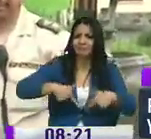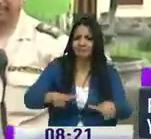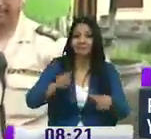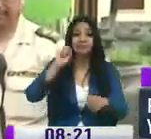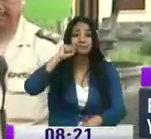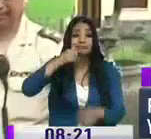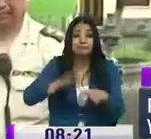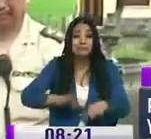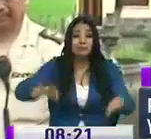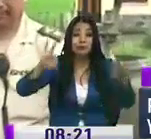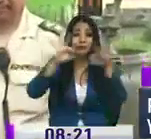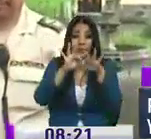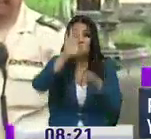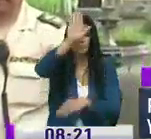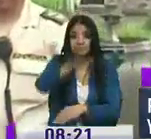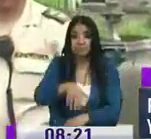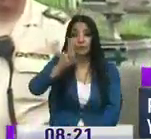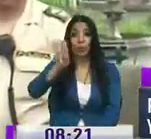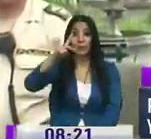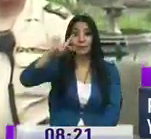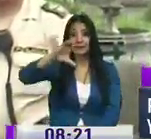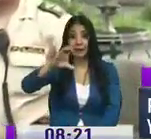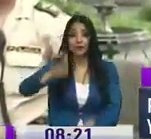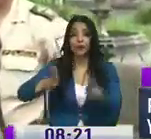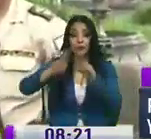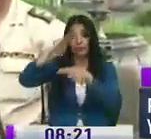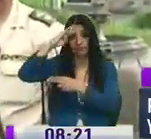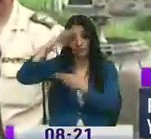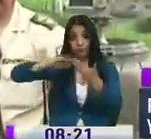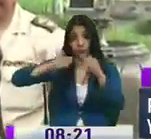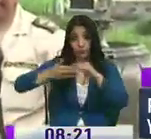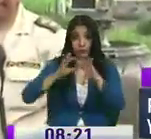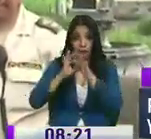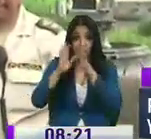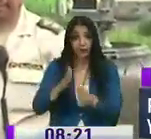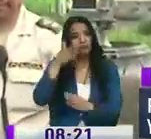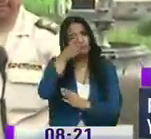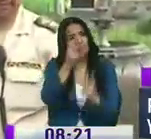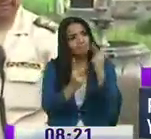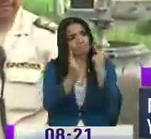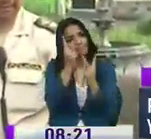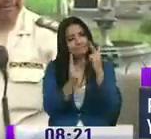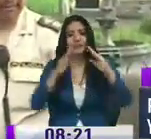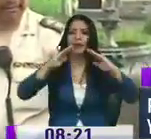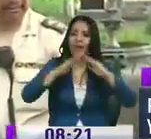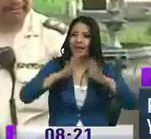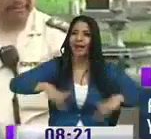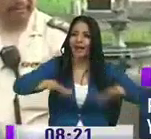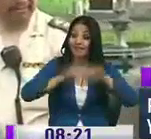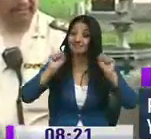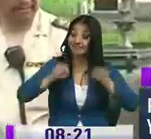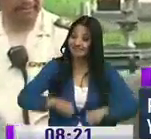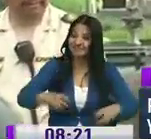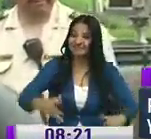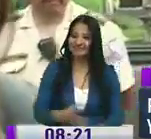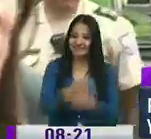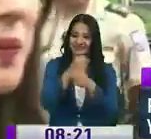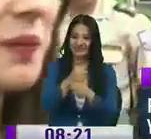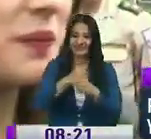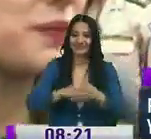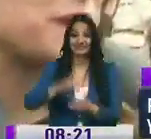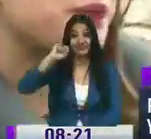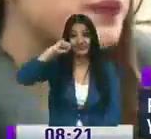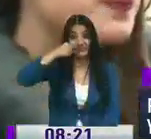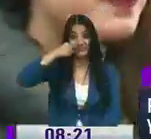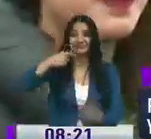olviden acercarse al UPC más cercano para que mis compañeritos te visiten periódicamente en tu domicilio. No te olvides que este